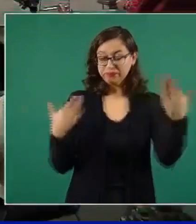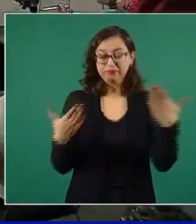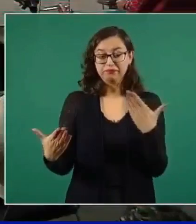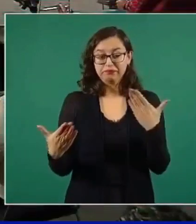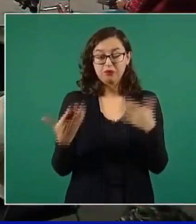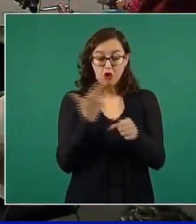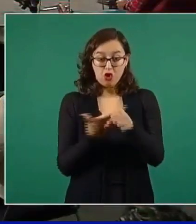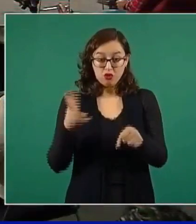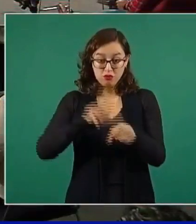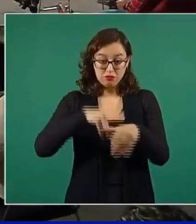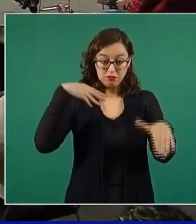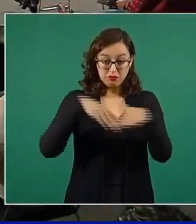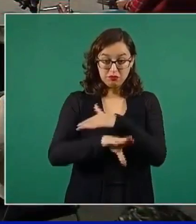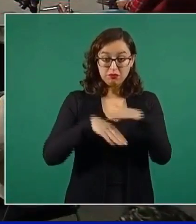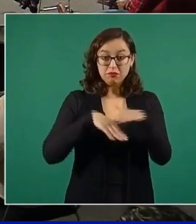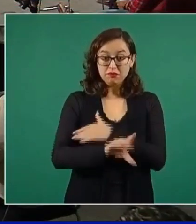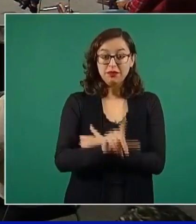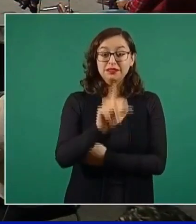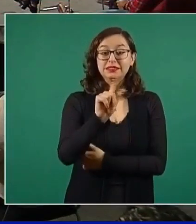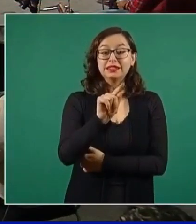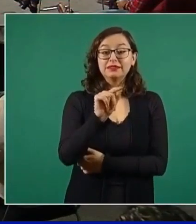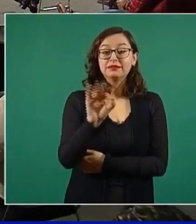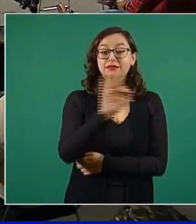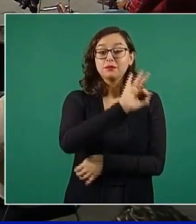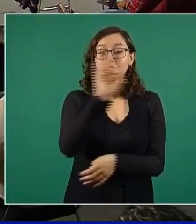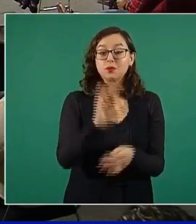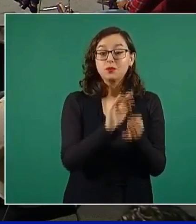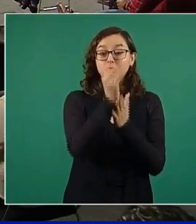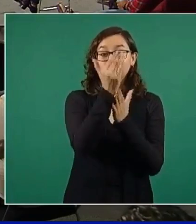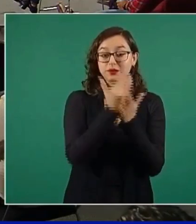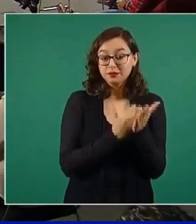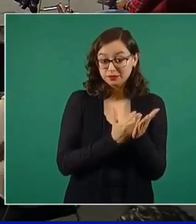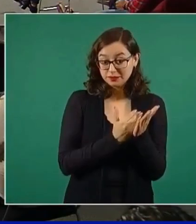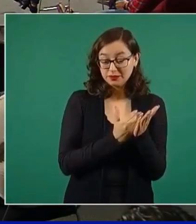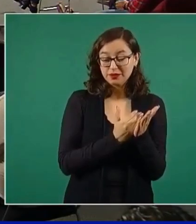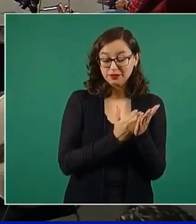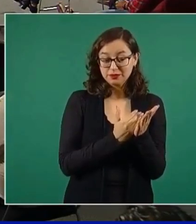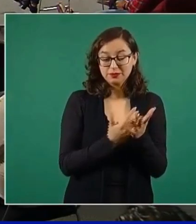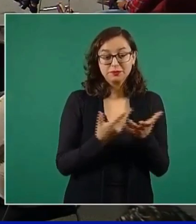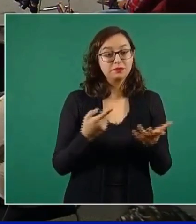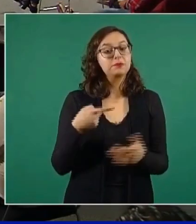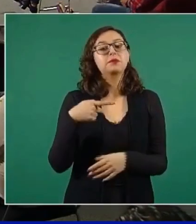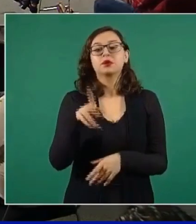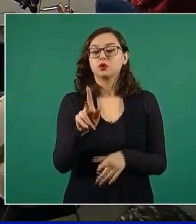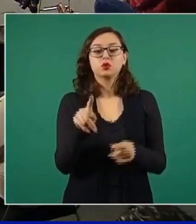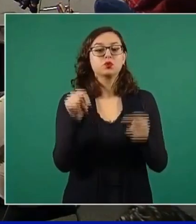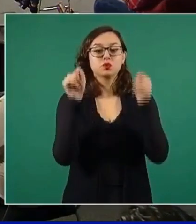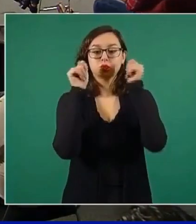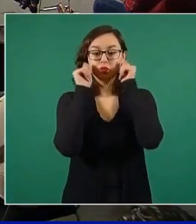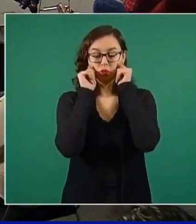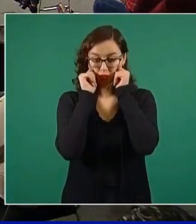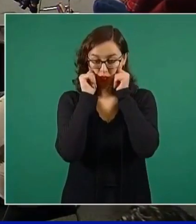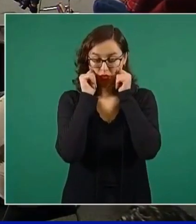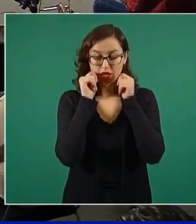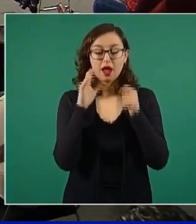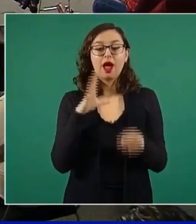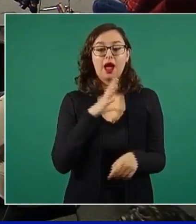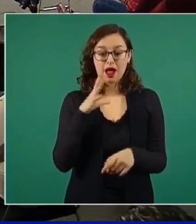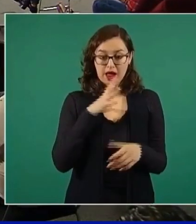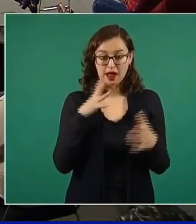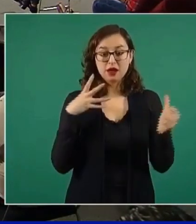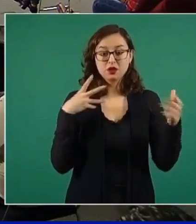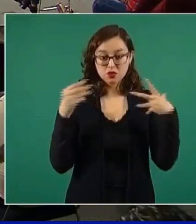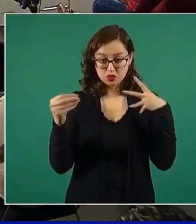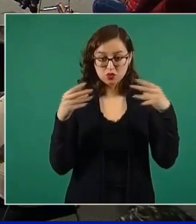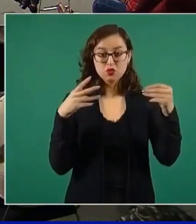lo que se llegó a tener en los momentos más críticos. De todas formas, como hay estos